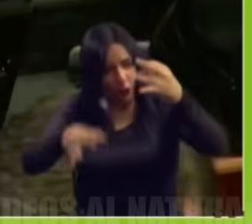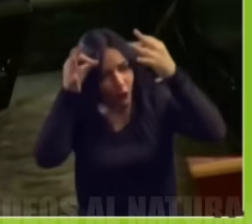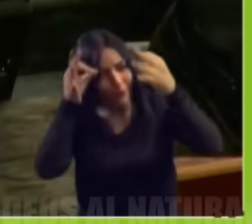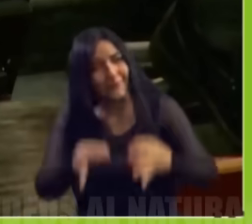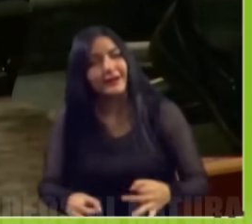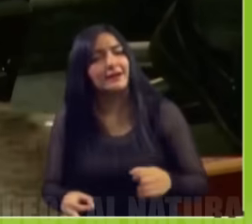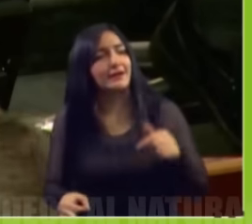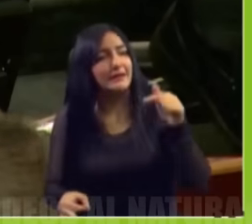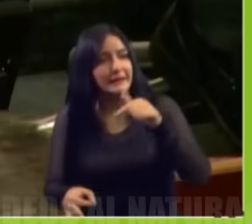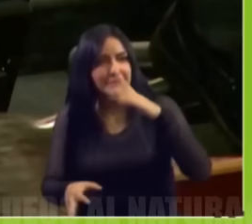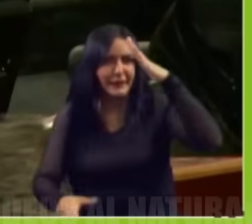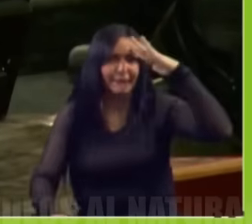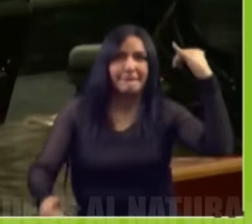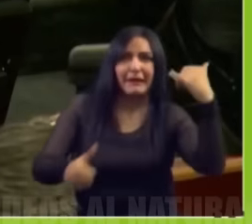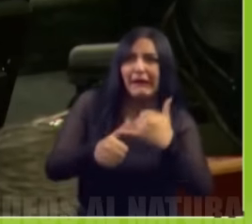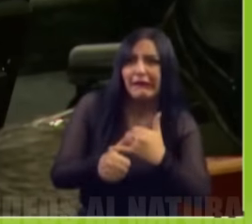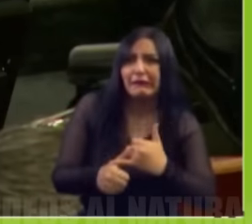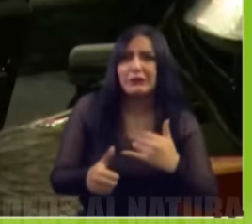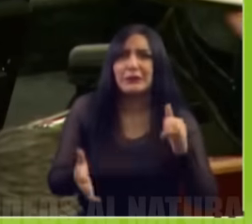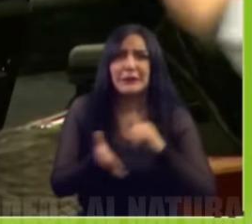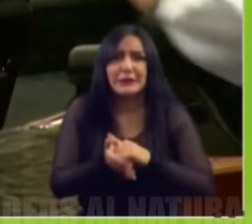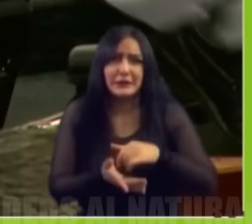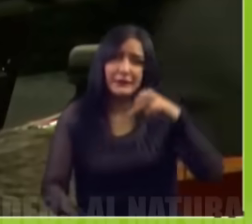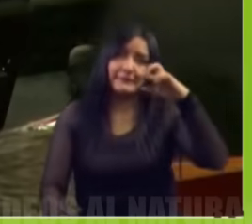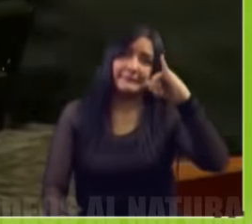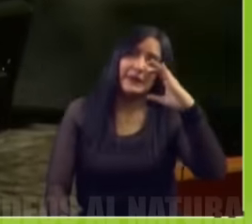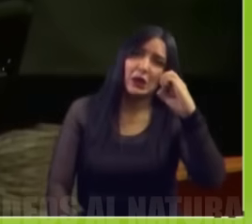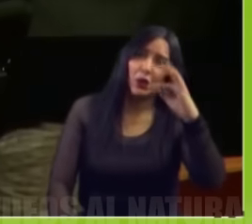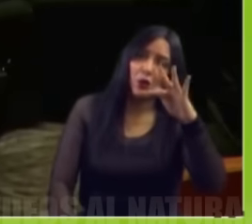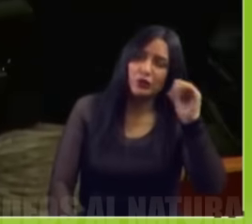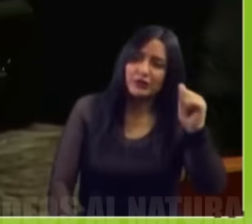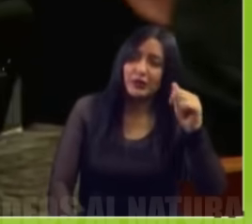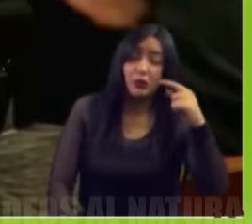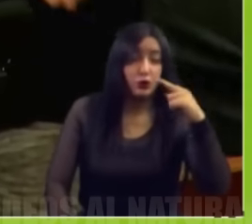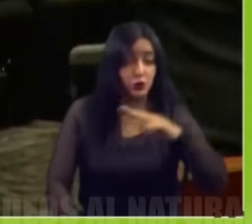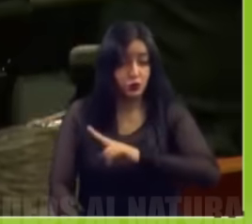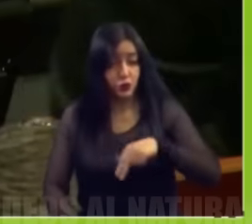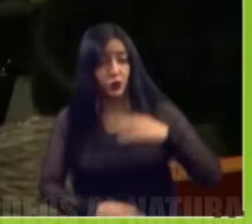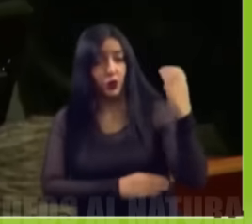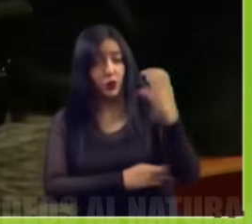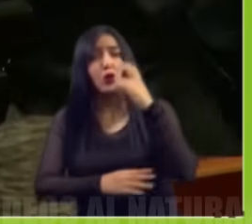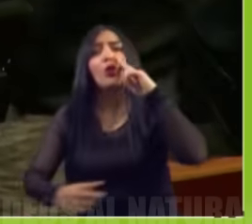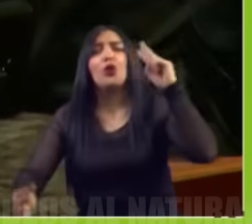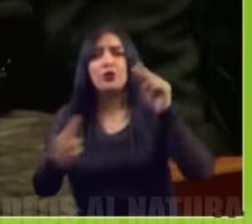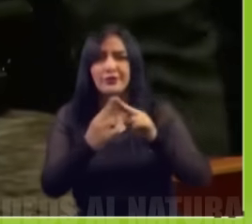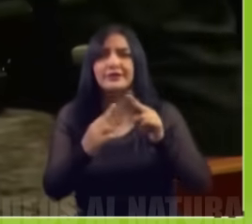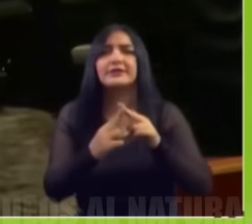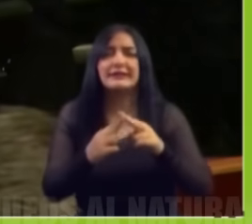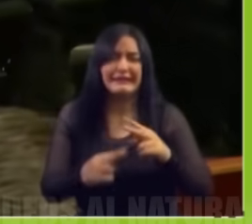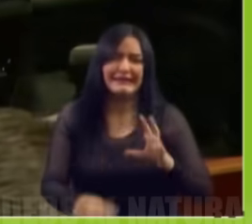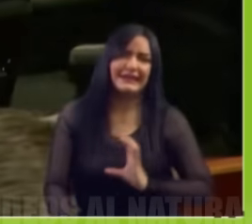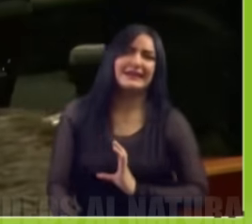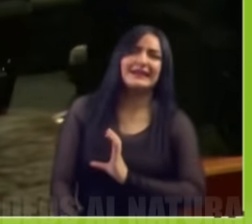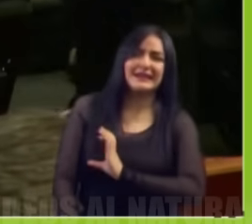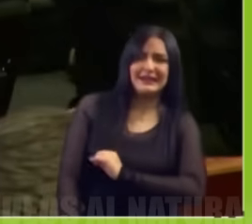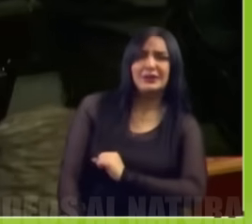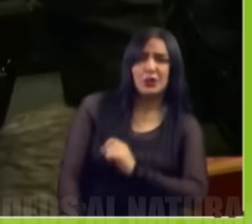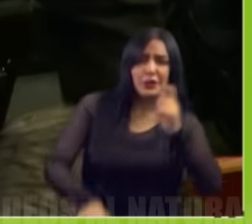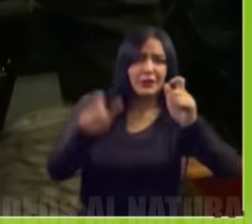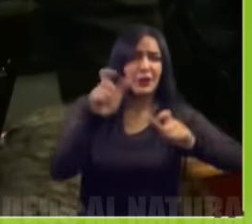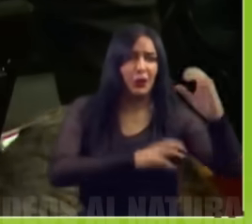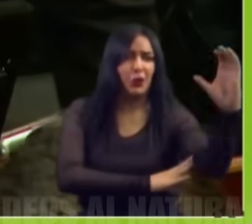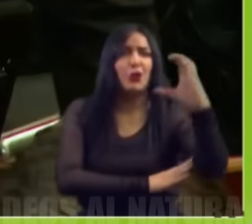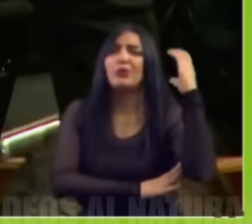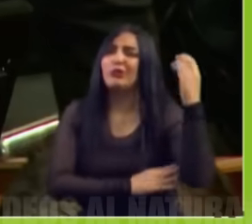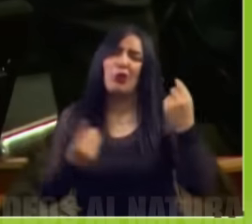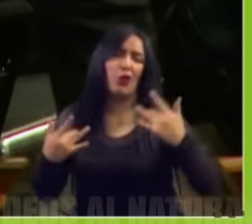cumplirles ese pacto de la picota que nosotros los colombianos conocimos en la campaña y que lastimosamente muchos colombianos no